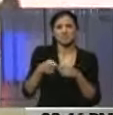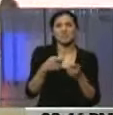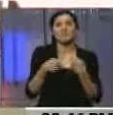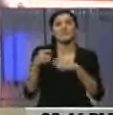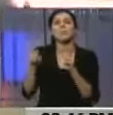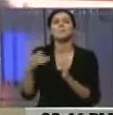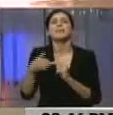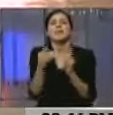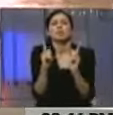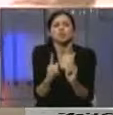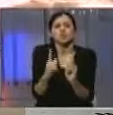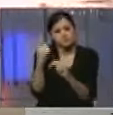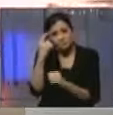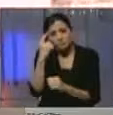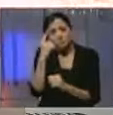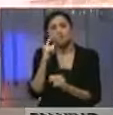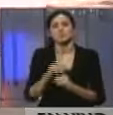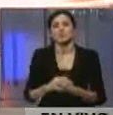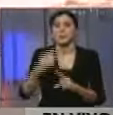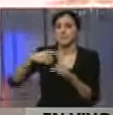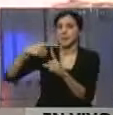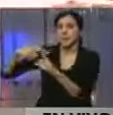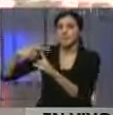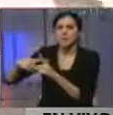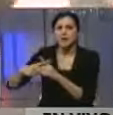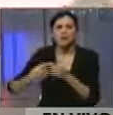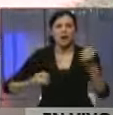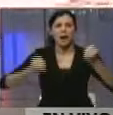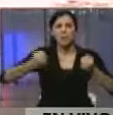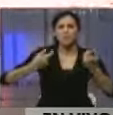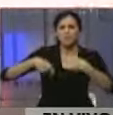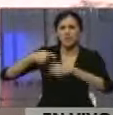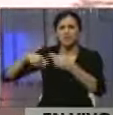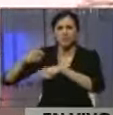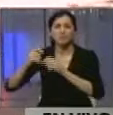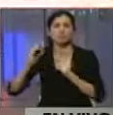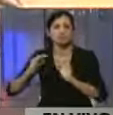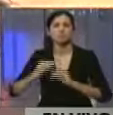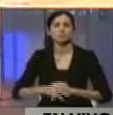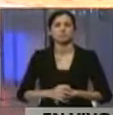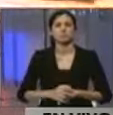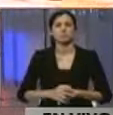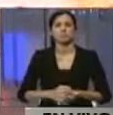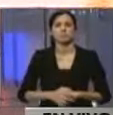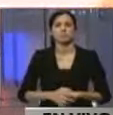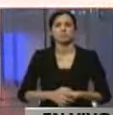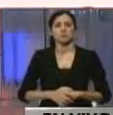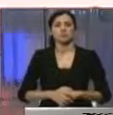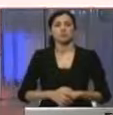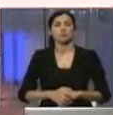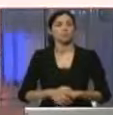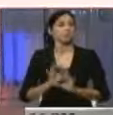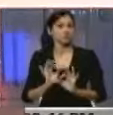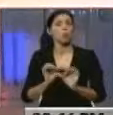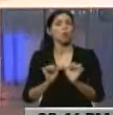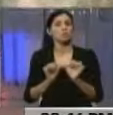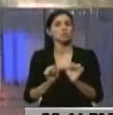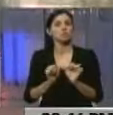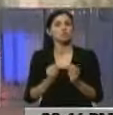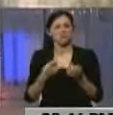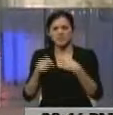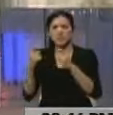incorporar varias decenas de nuevos camiones, con todas las condiciones para que la caravana de la sardina siga